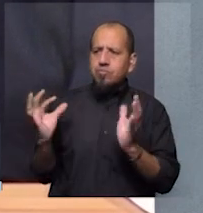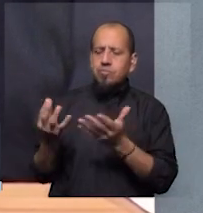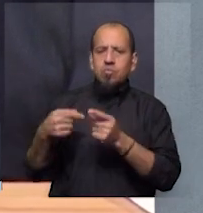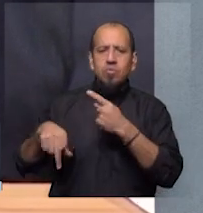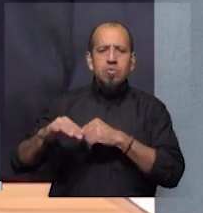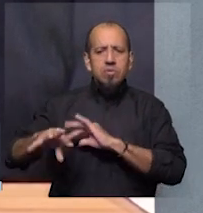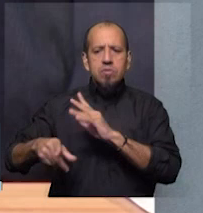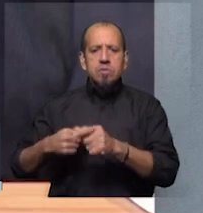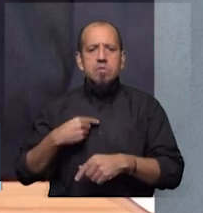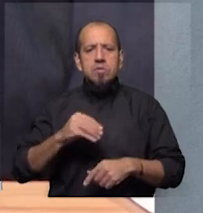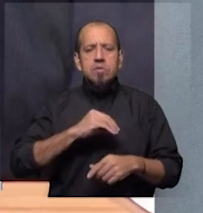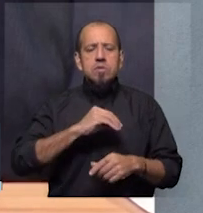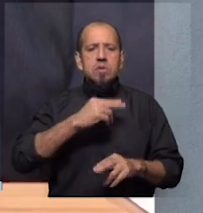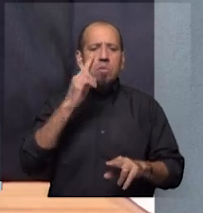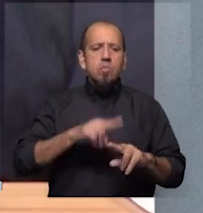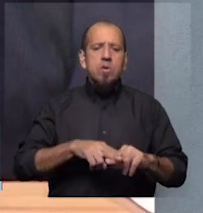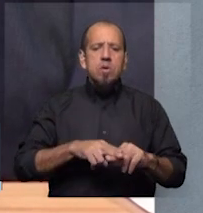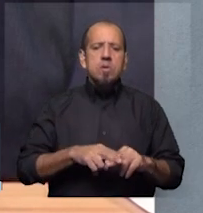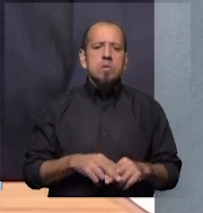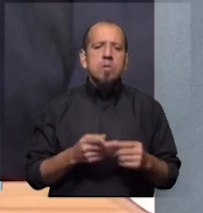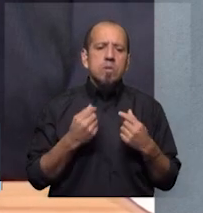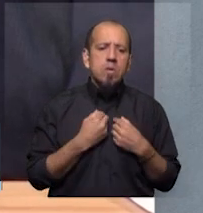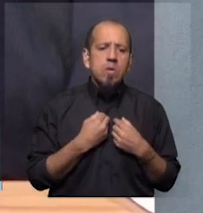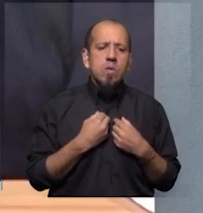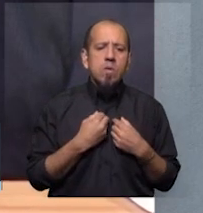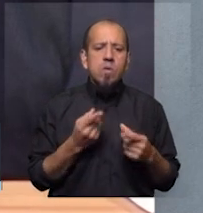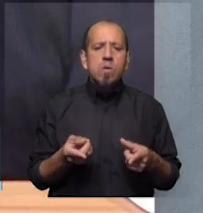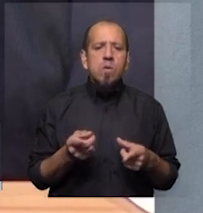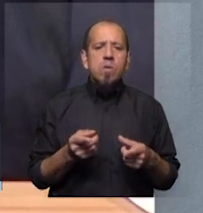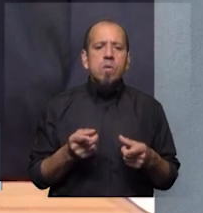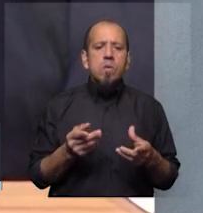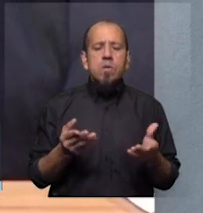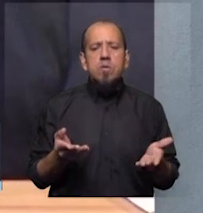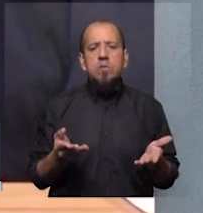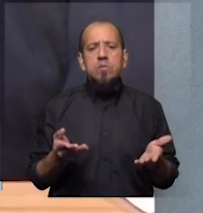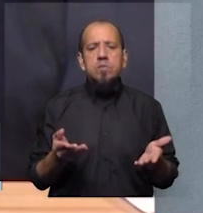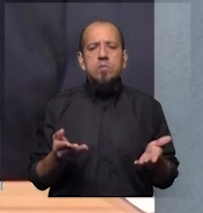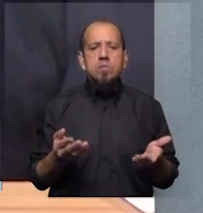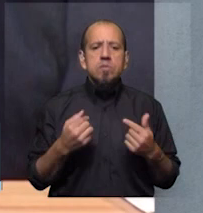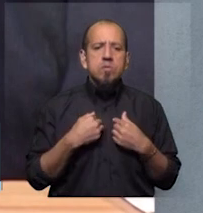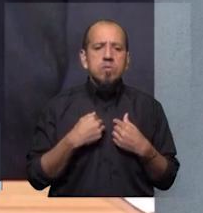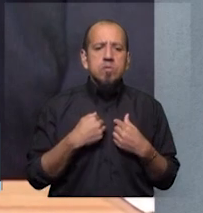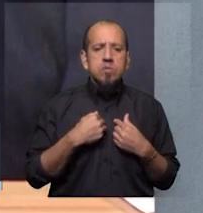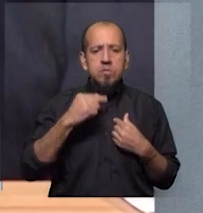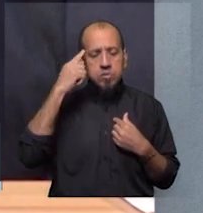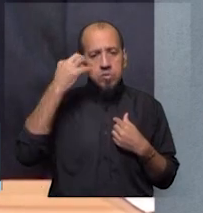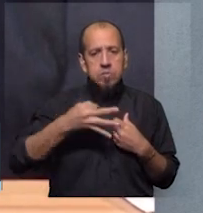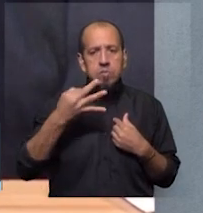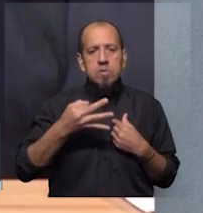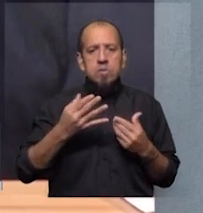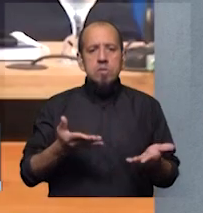este pierde la vida nosotros nos parece realmente una